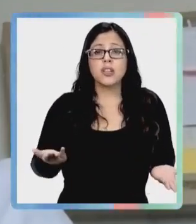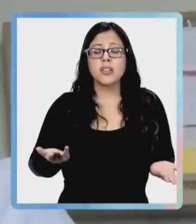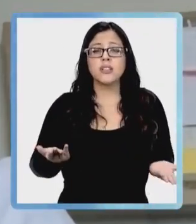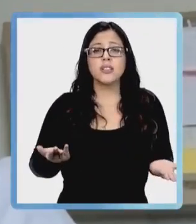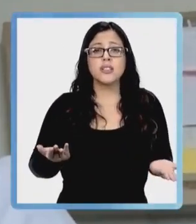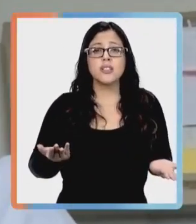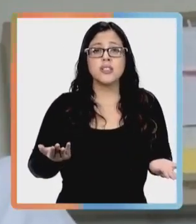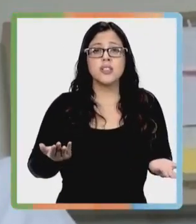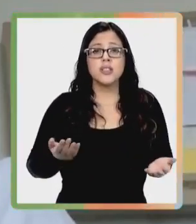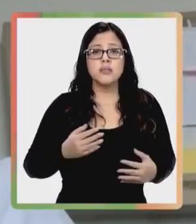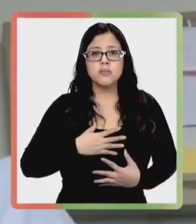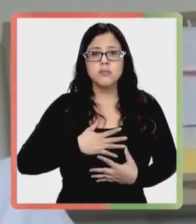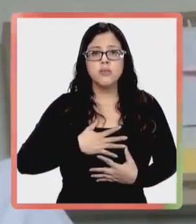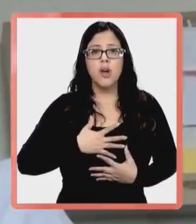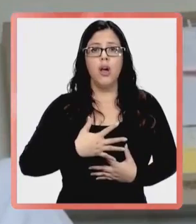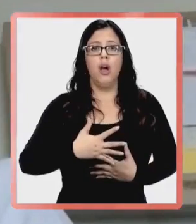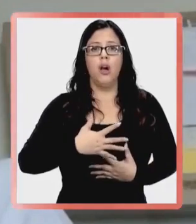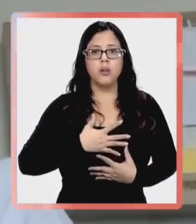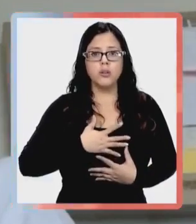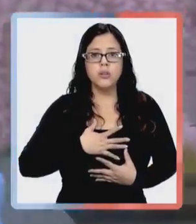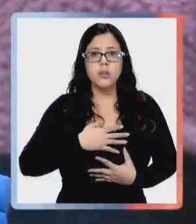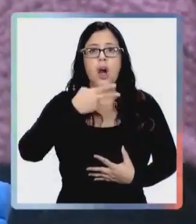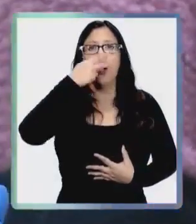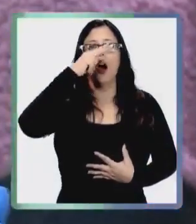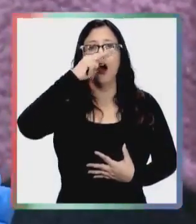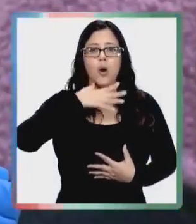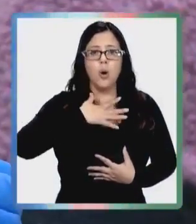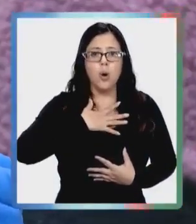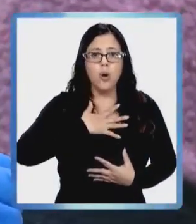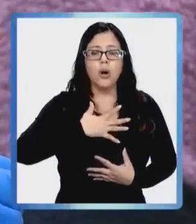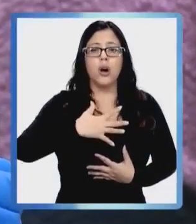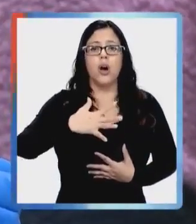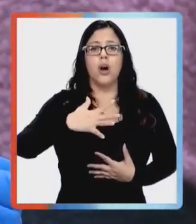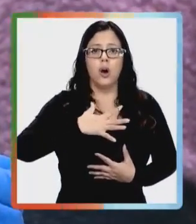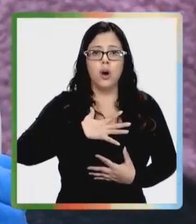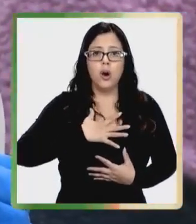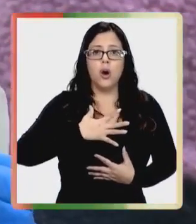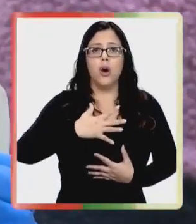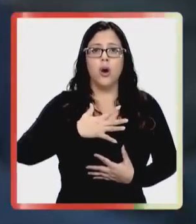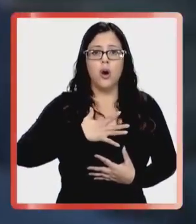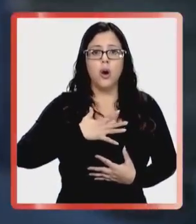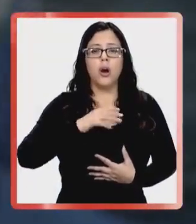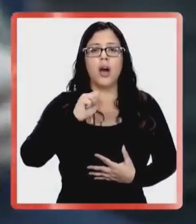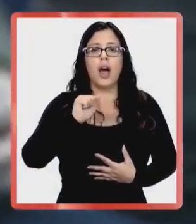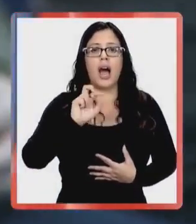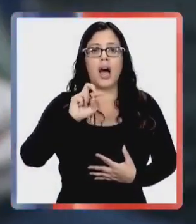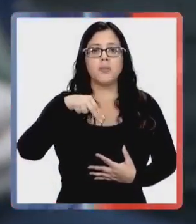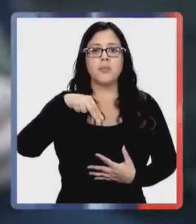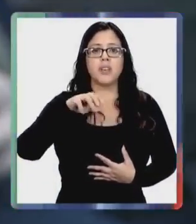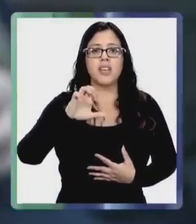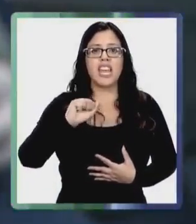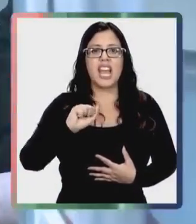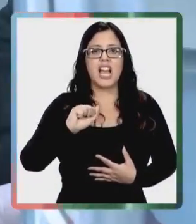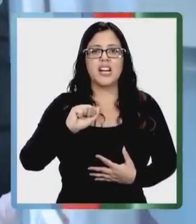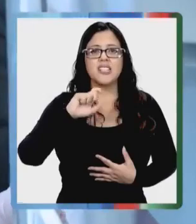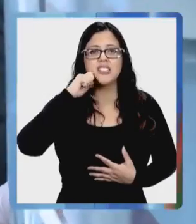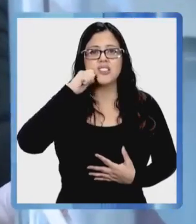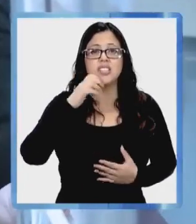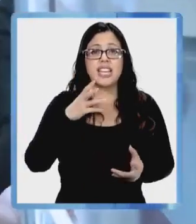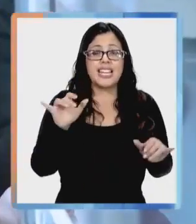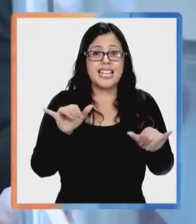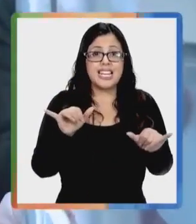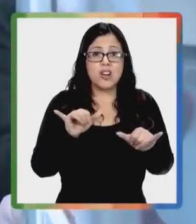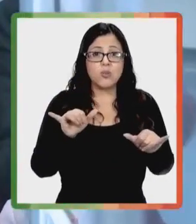tener complicaciones respiratorias importantes que se caracterizan por apneas, que significan